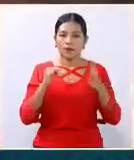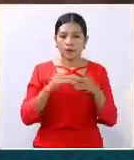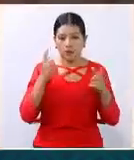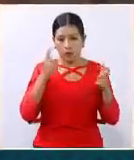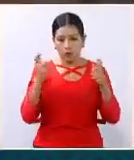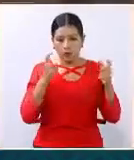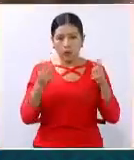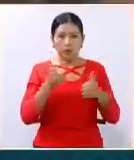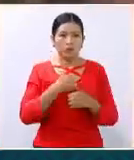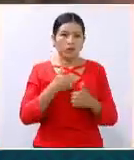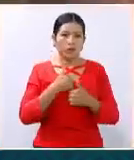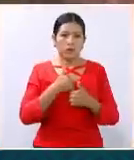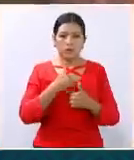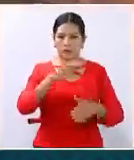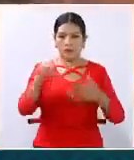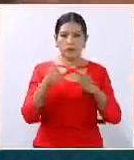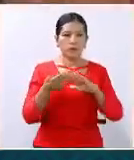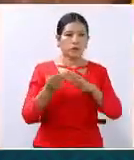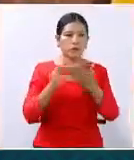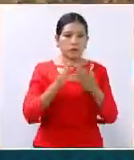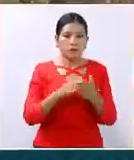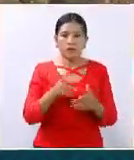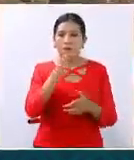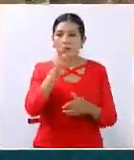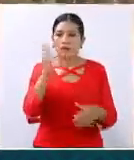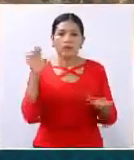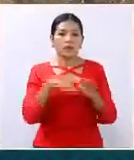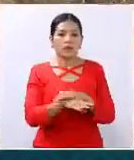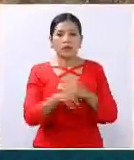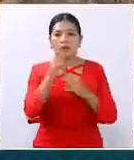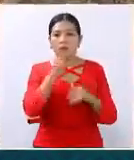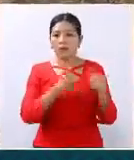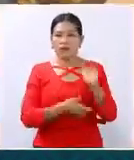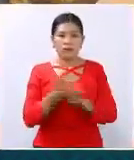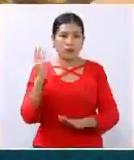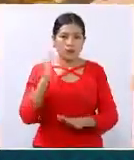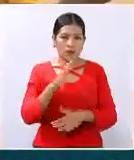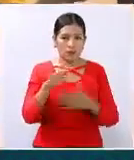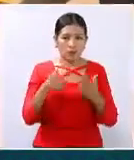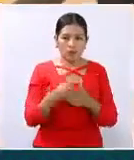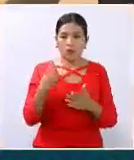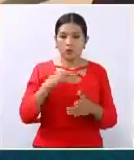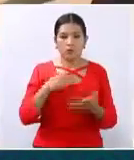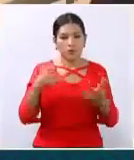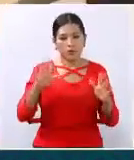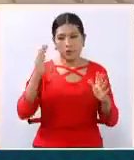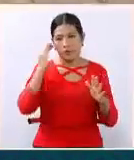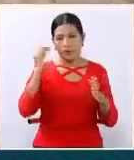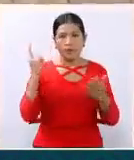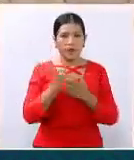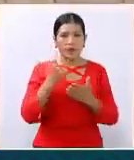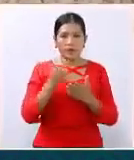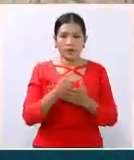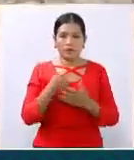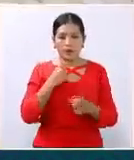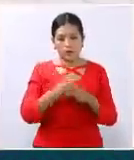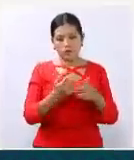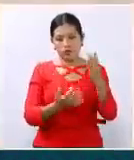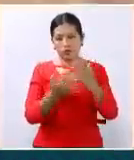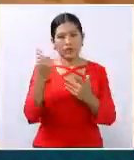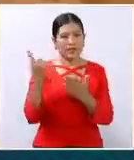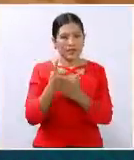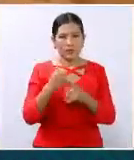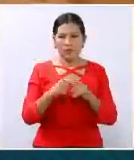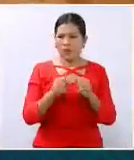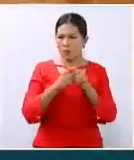las comunidades, quiénes salen, quiénes entran. Además, nosotros sabemos hacer los chequeos, siempre hemos hecho, pero no de esta magnitud.